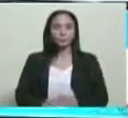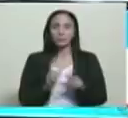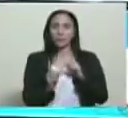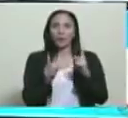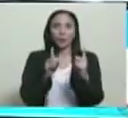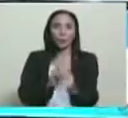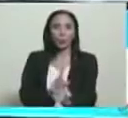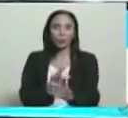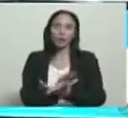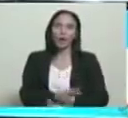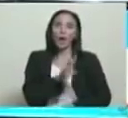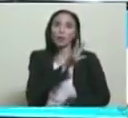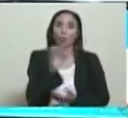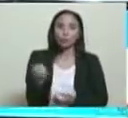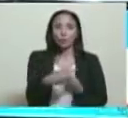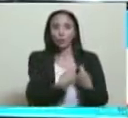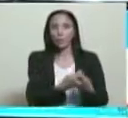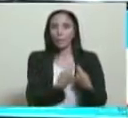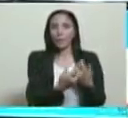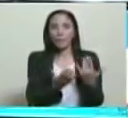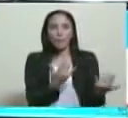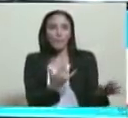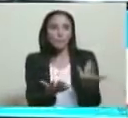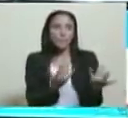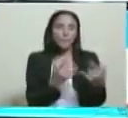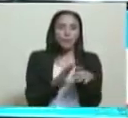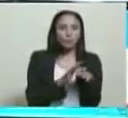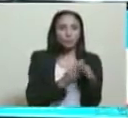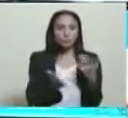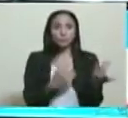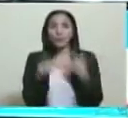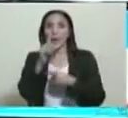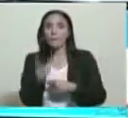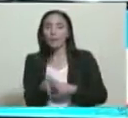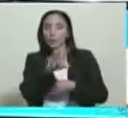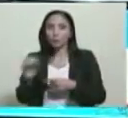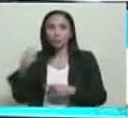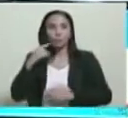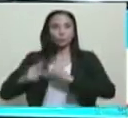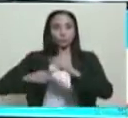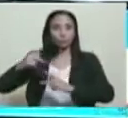plata. 200 para movimiento y funcionamiento y 1.400